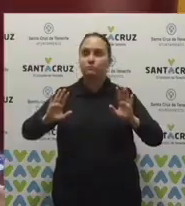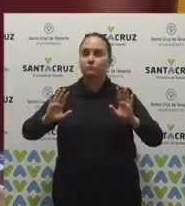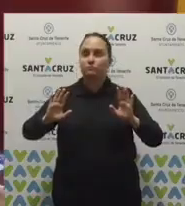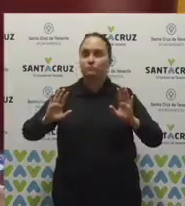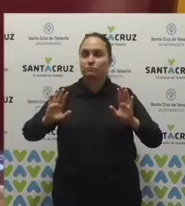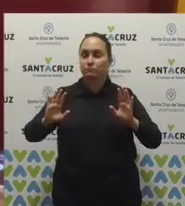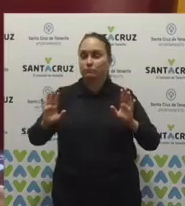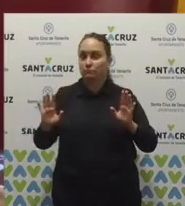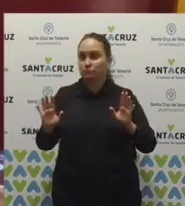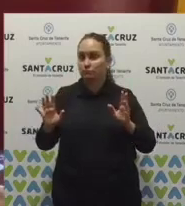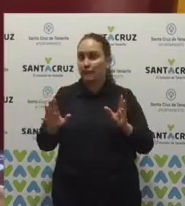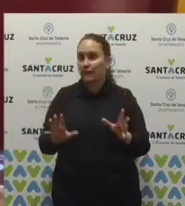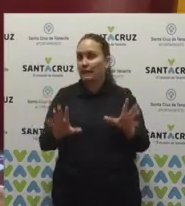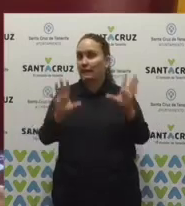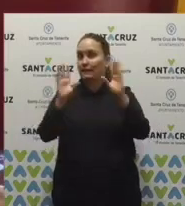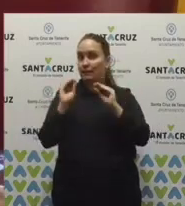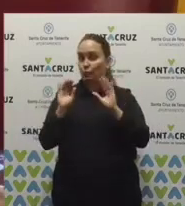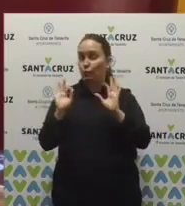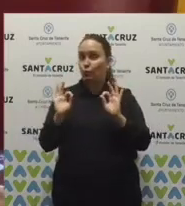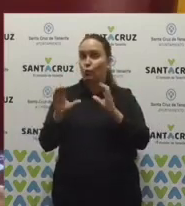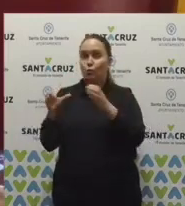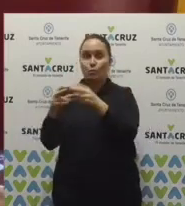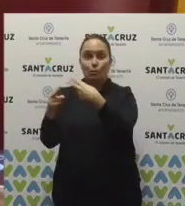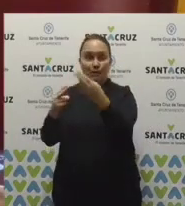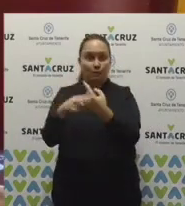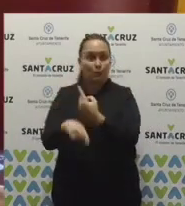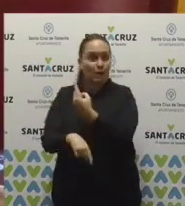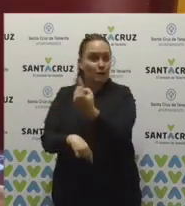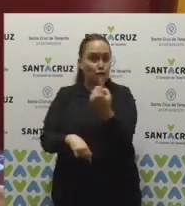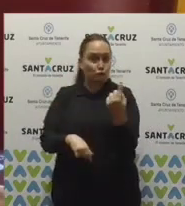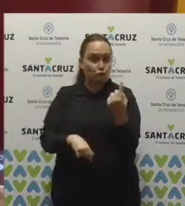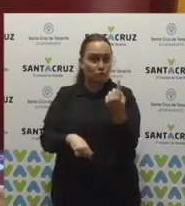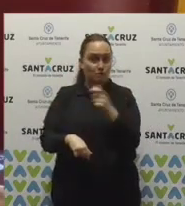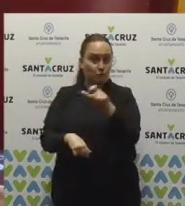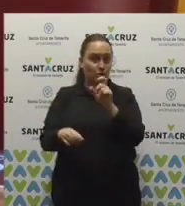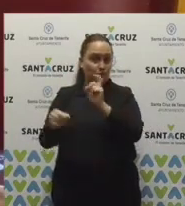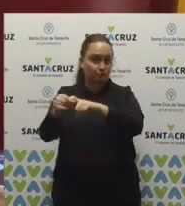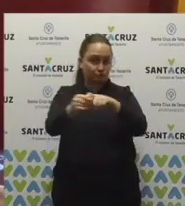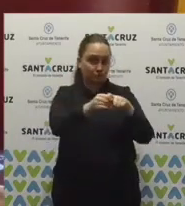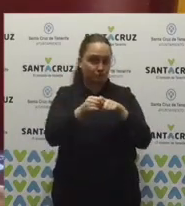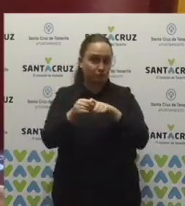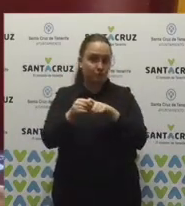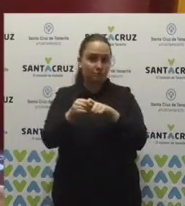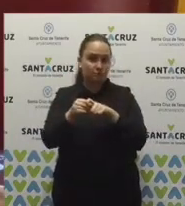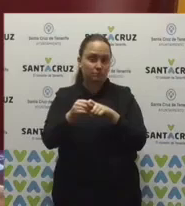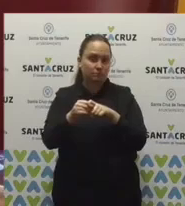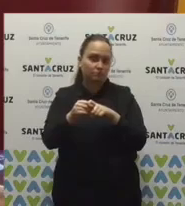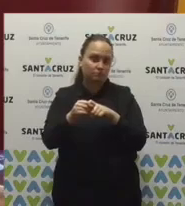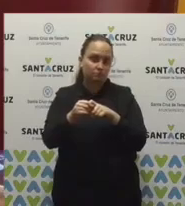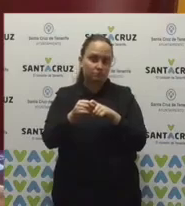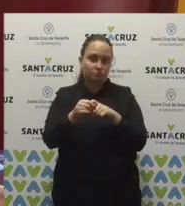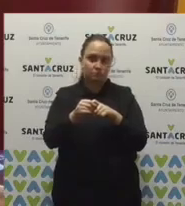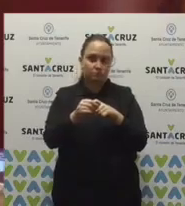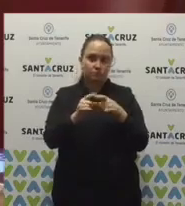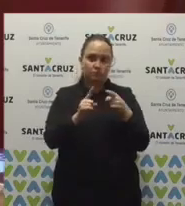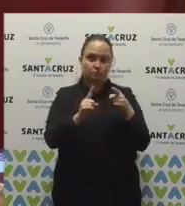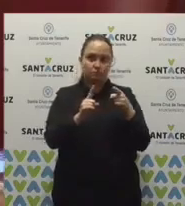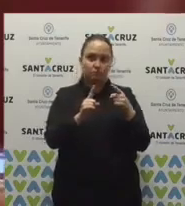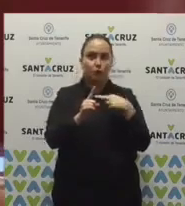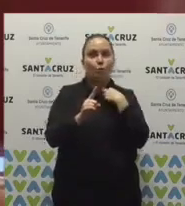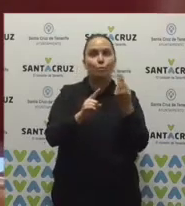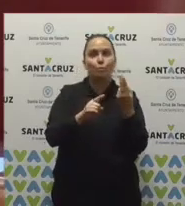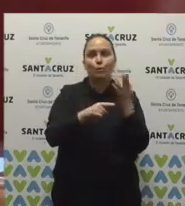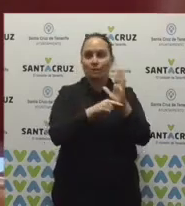los miembros de cada grupo político votan en el mismo sentido que van a votar sus portavoces lo digo